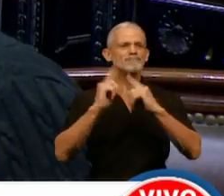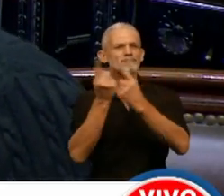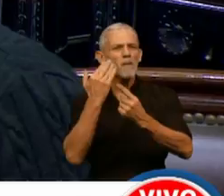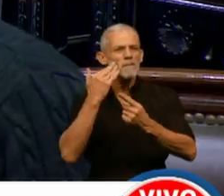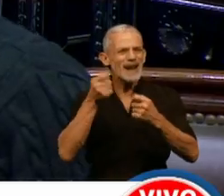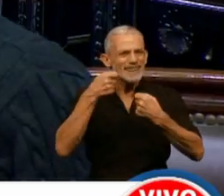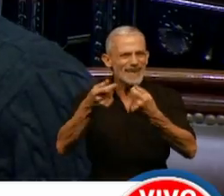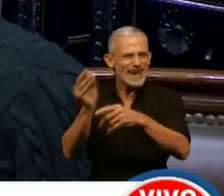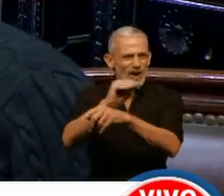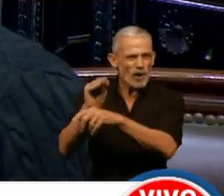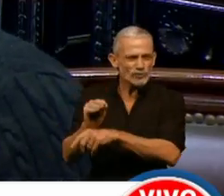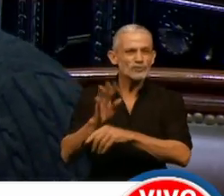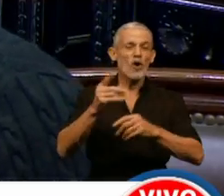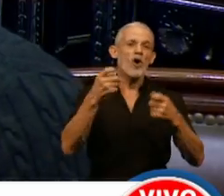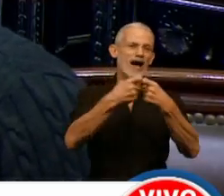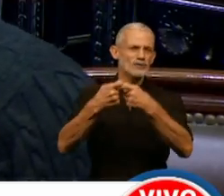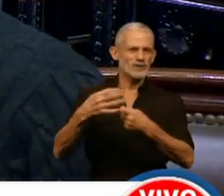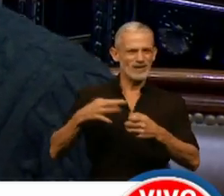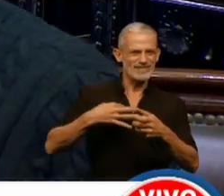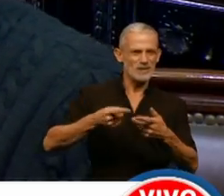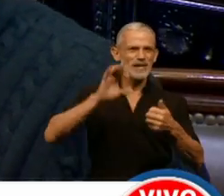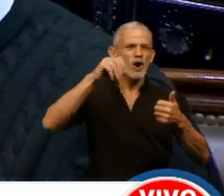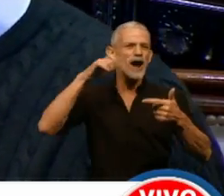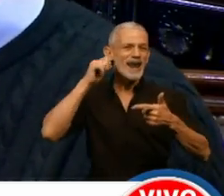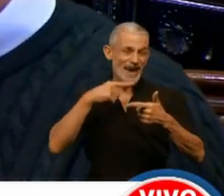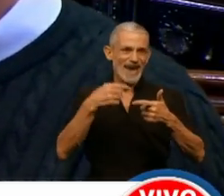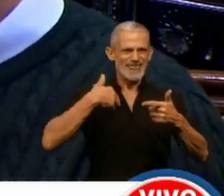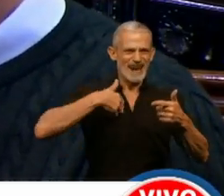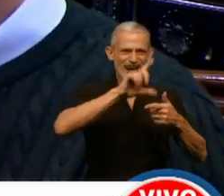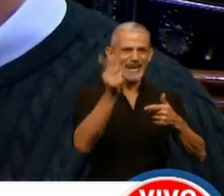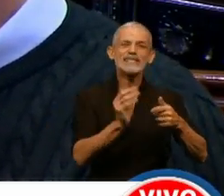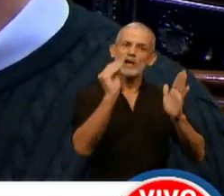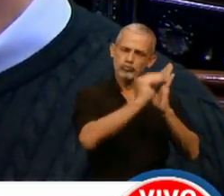y distintas ongs de la argentina